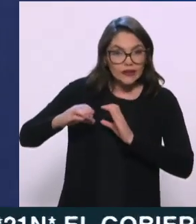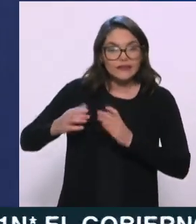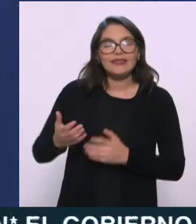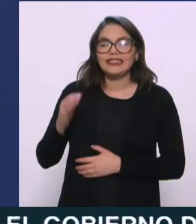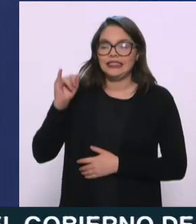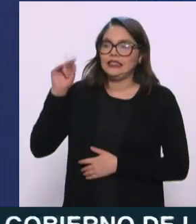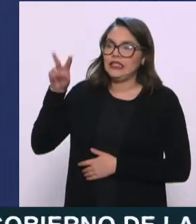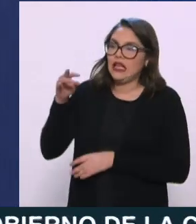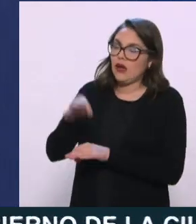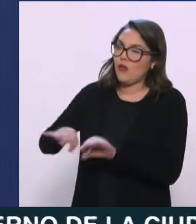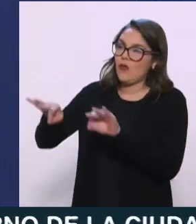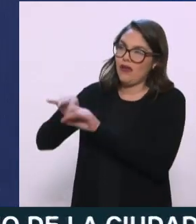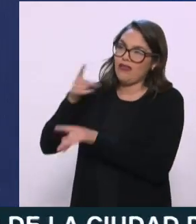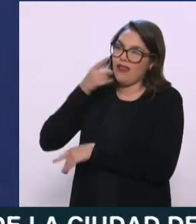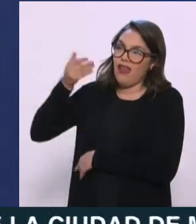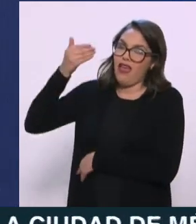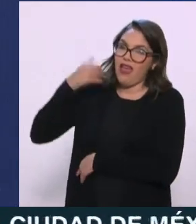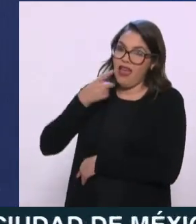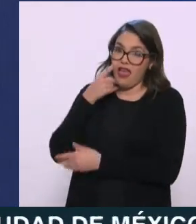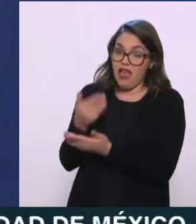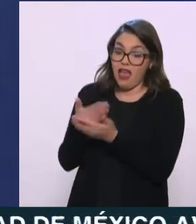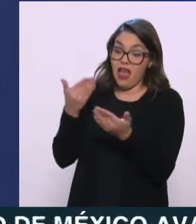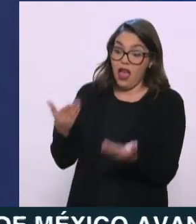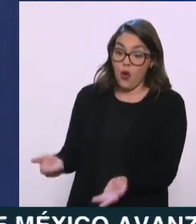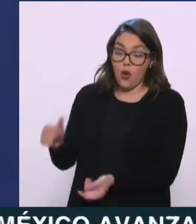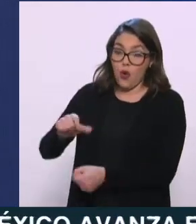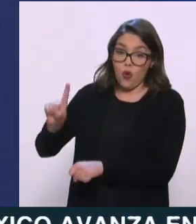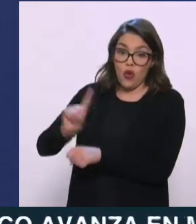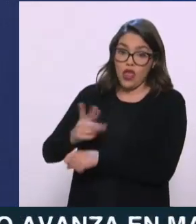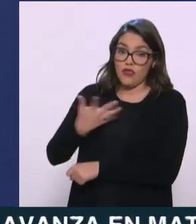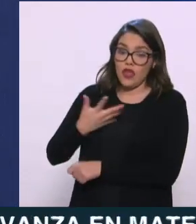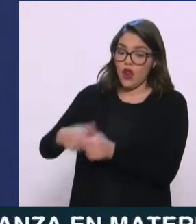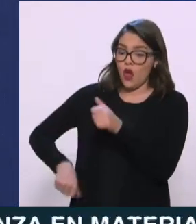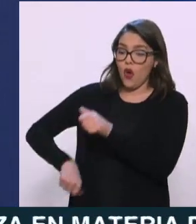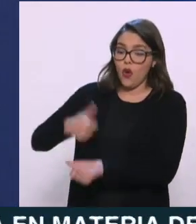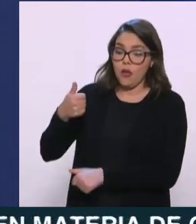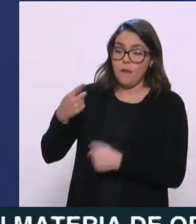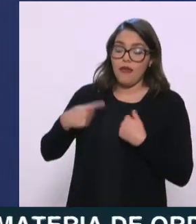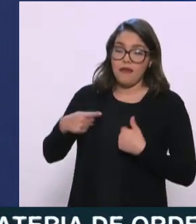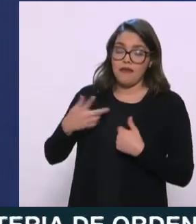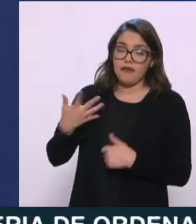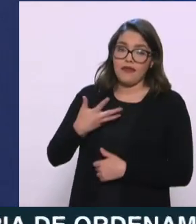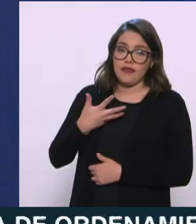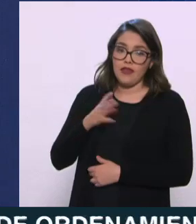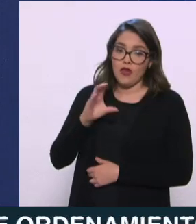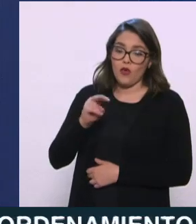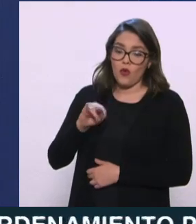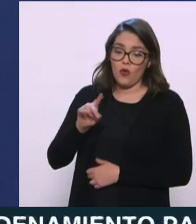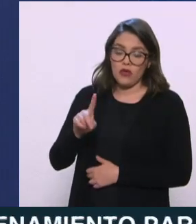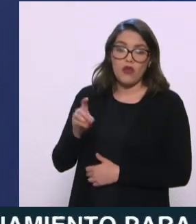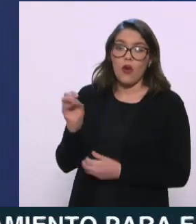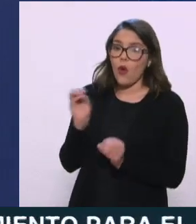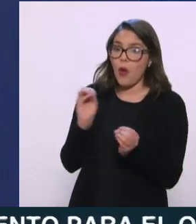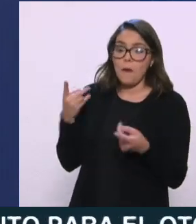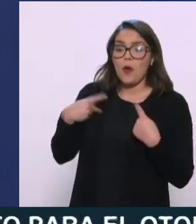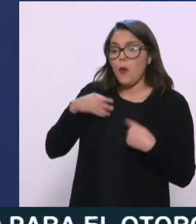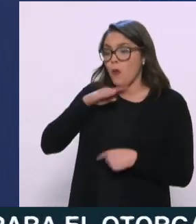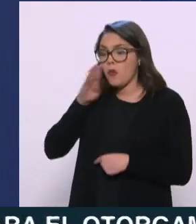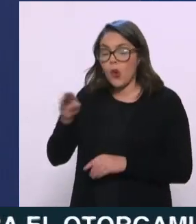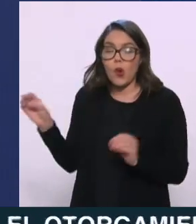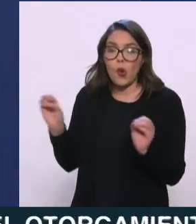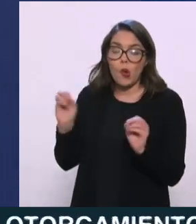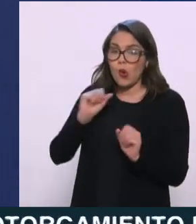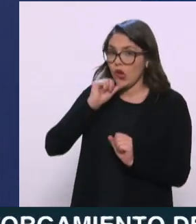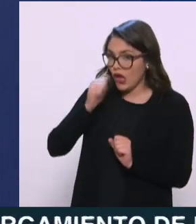estábamos hablando de las cifras, 11 casos hasta el momento, afortunadamente no se ha registrado ningún deceso, y esto nos habla pues también en